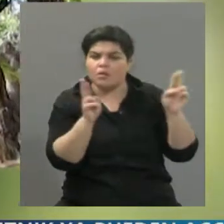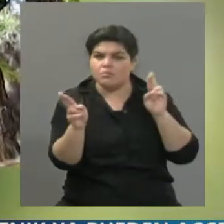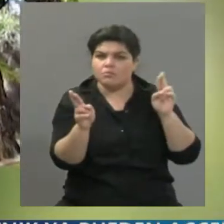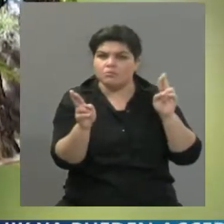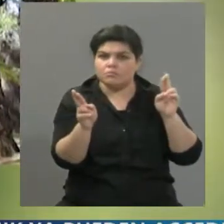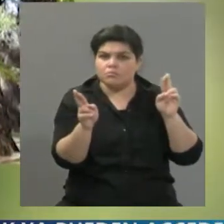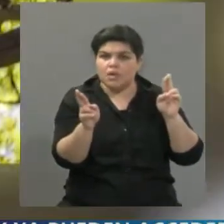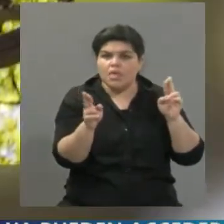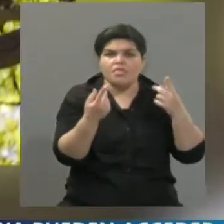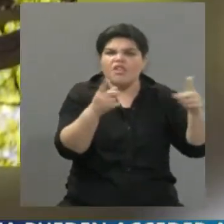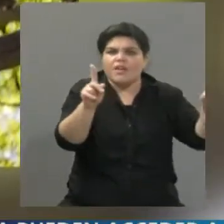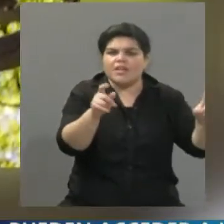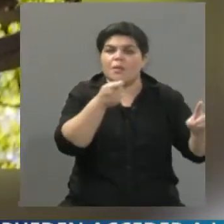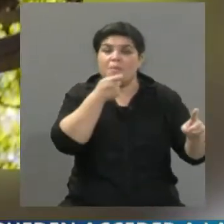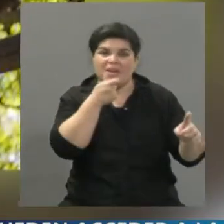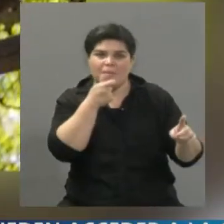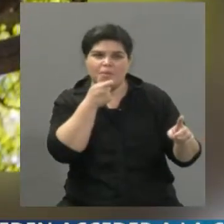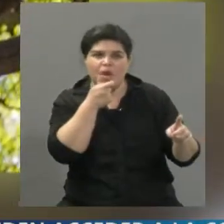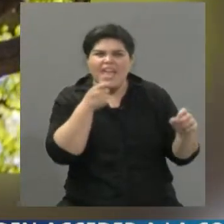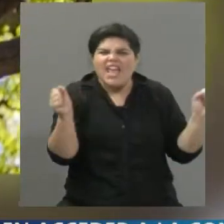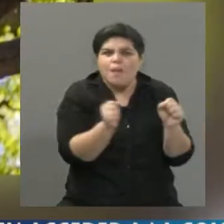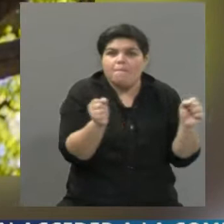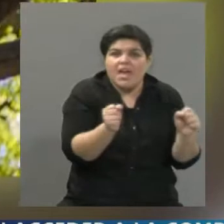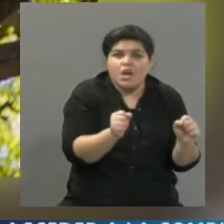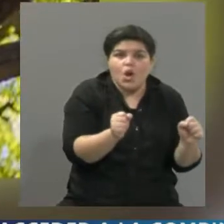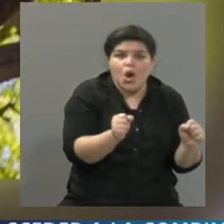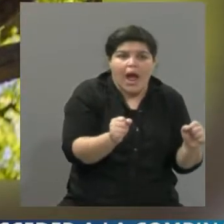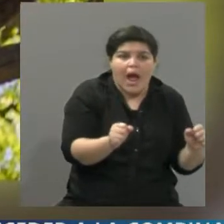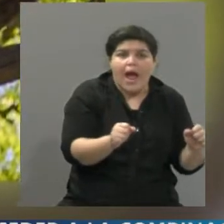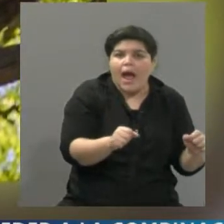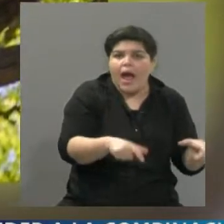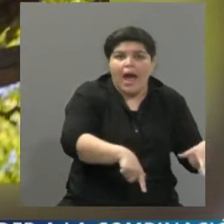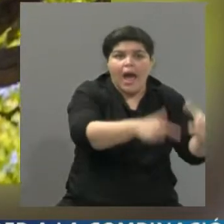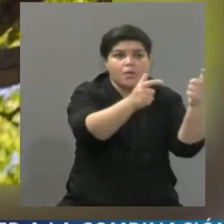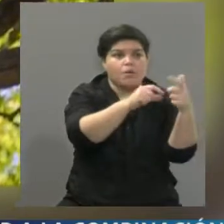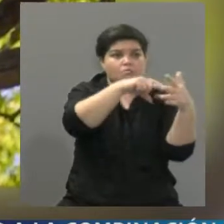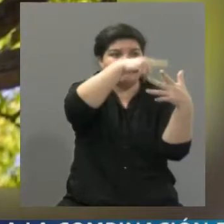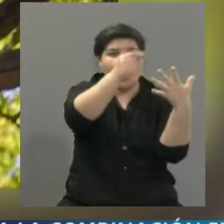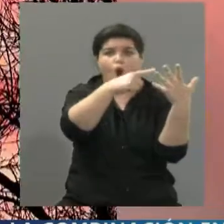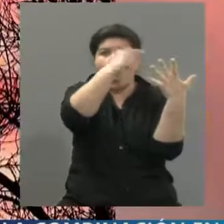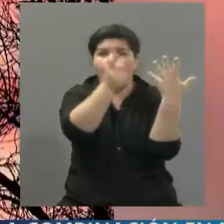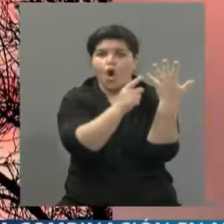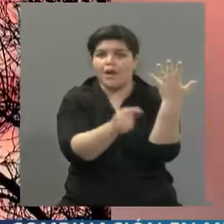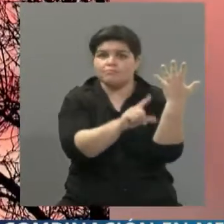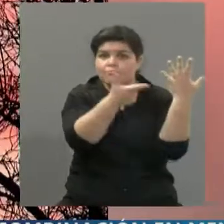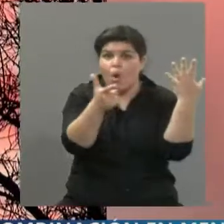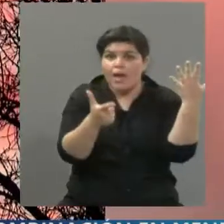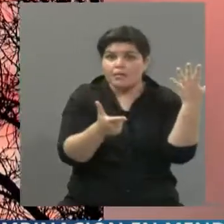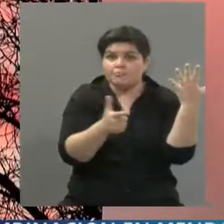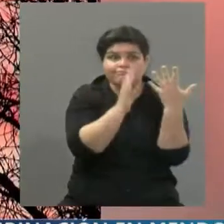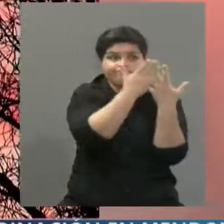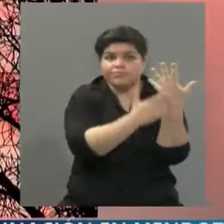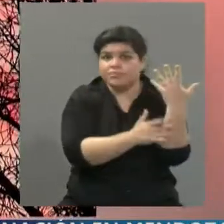sin hoja los árboles, que en verano. En verano están mucho más atenuados los ruidos. Y de hecho, la sola